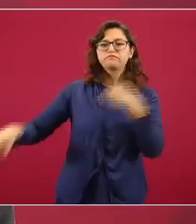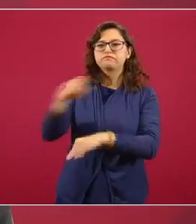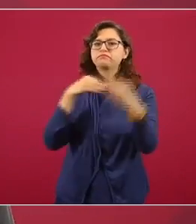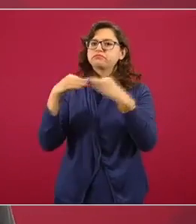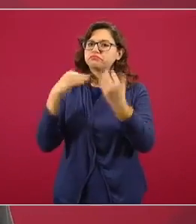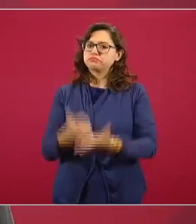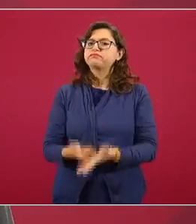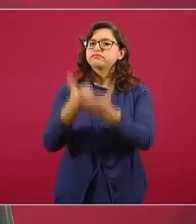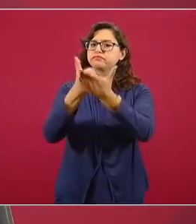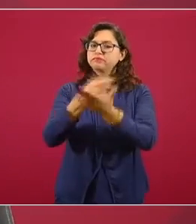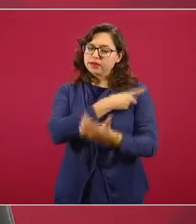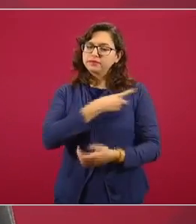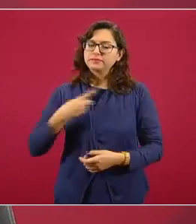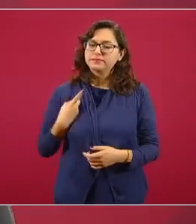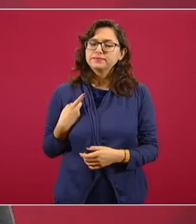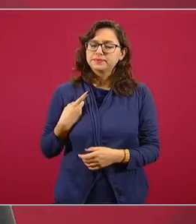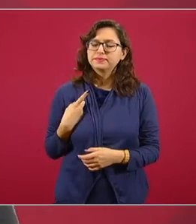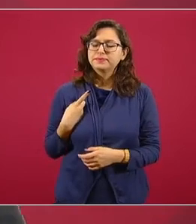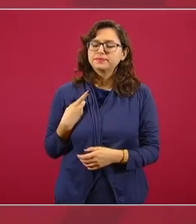que la democracia